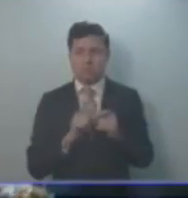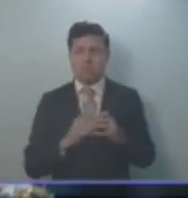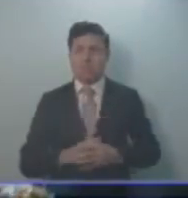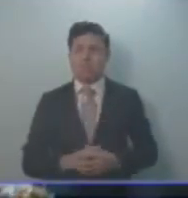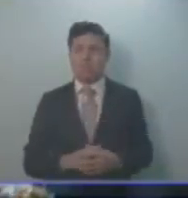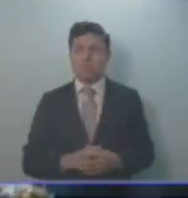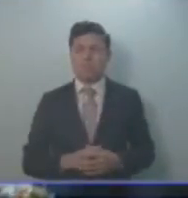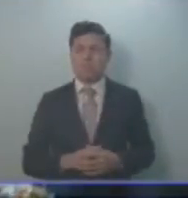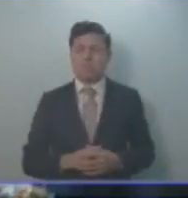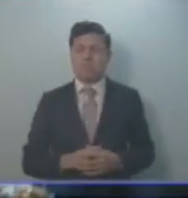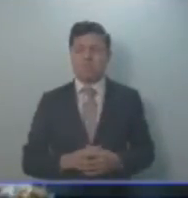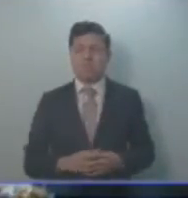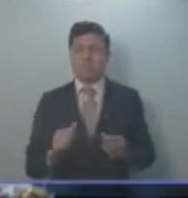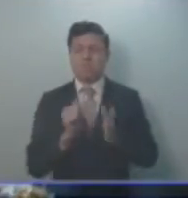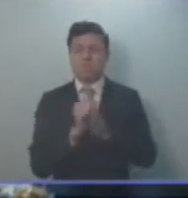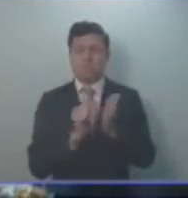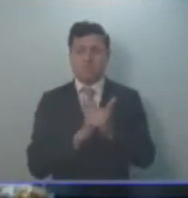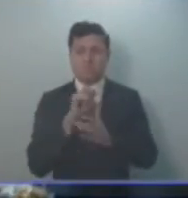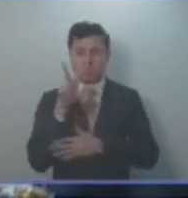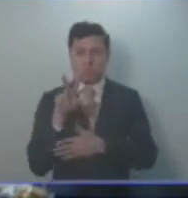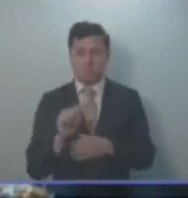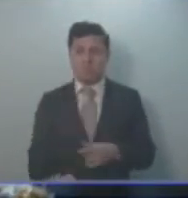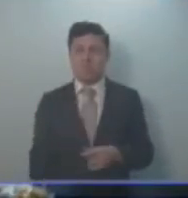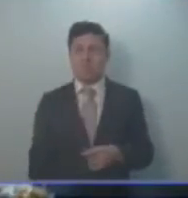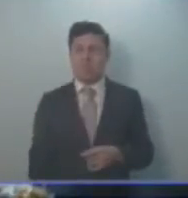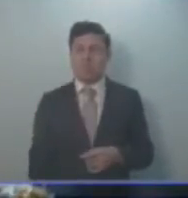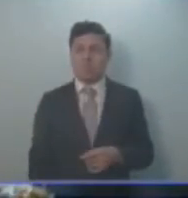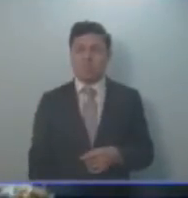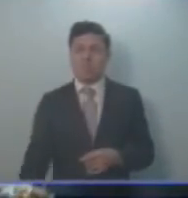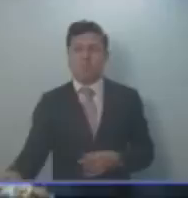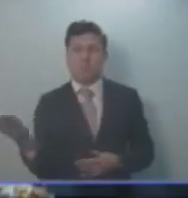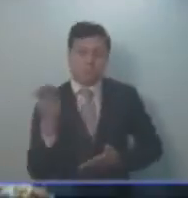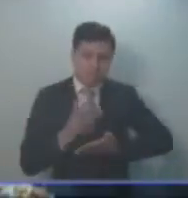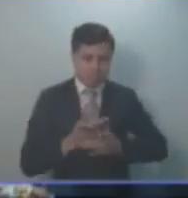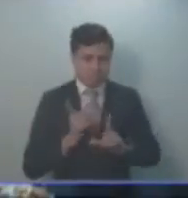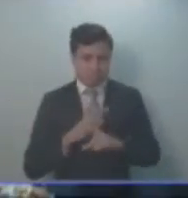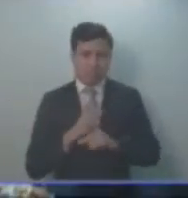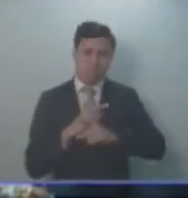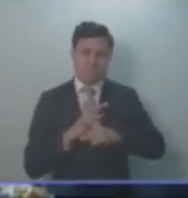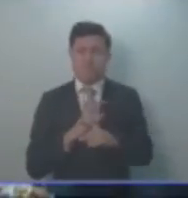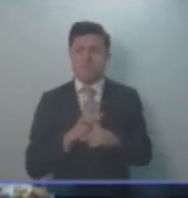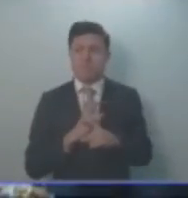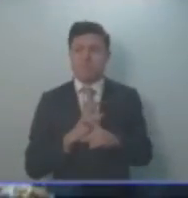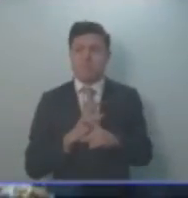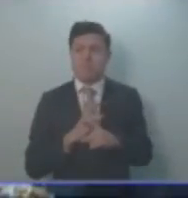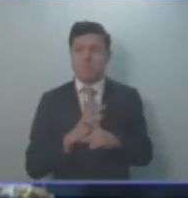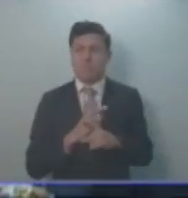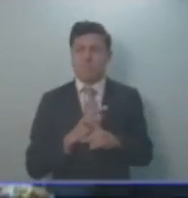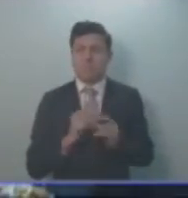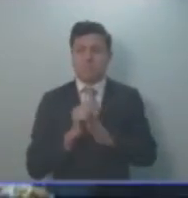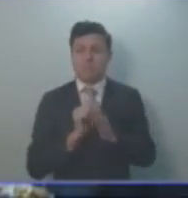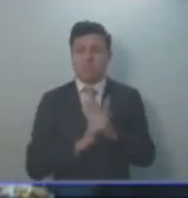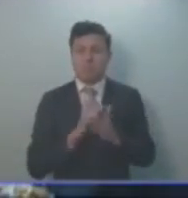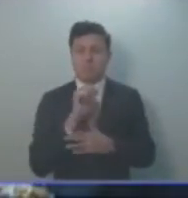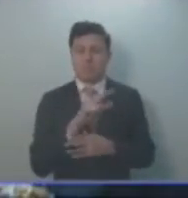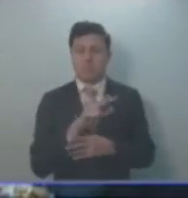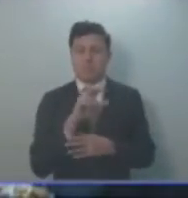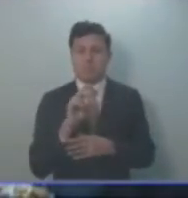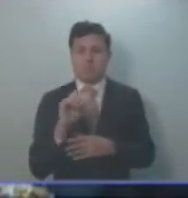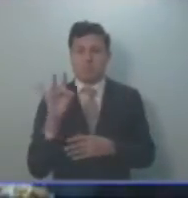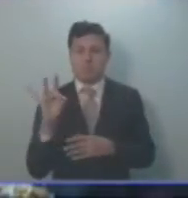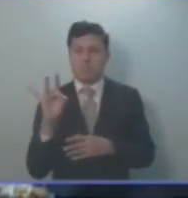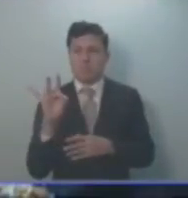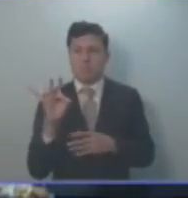Artículo 3. Intercálese A continuación del artículo 308,